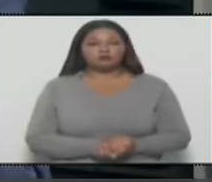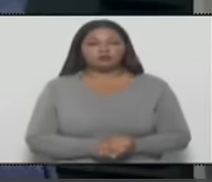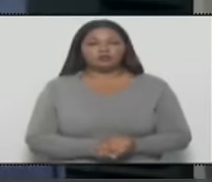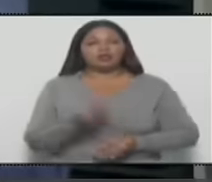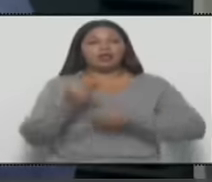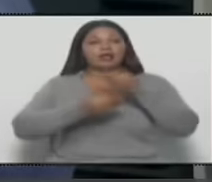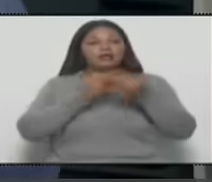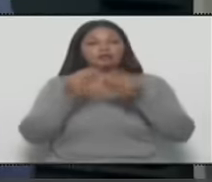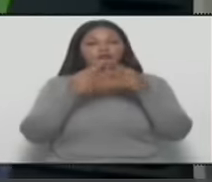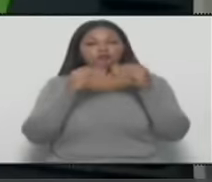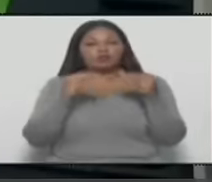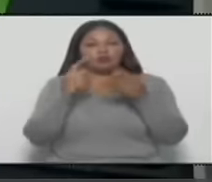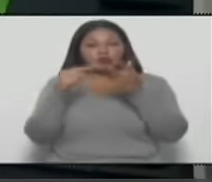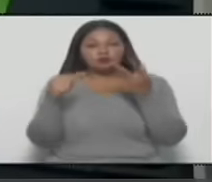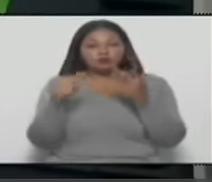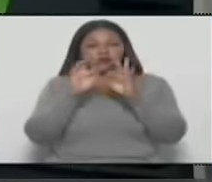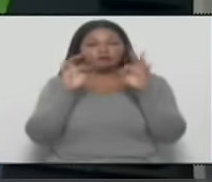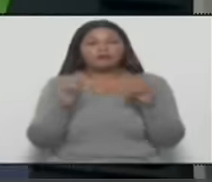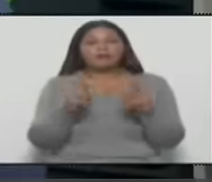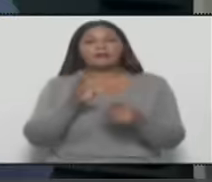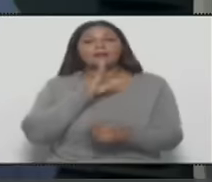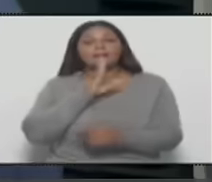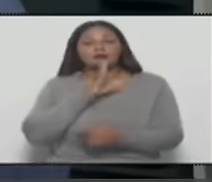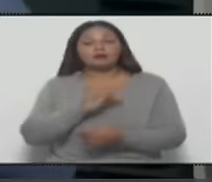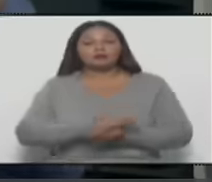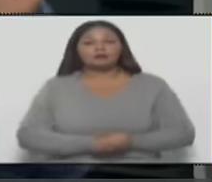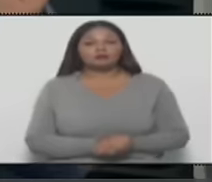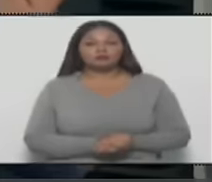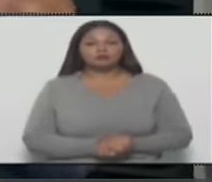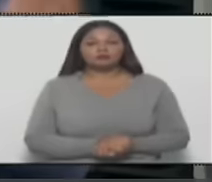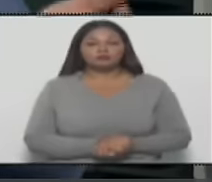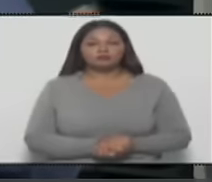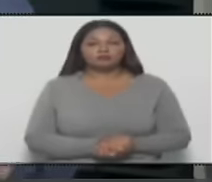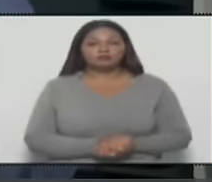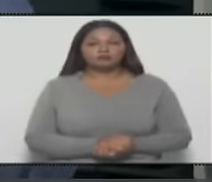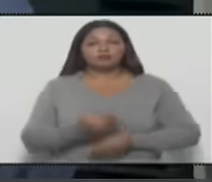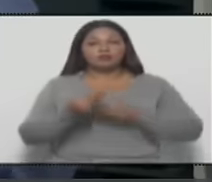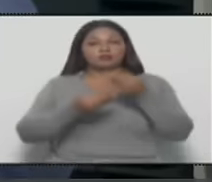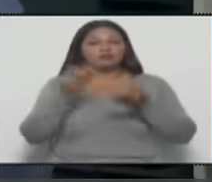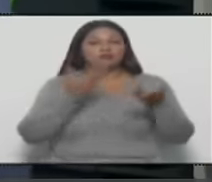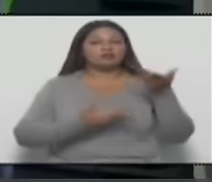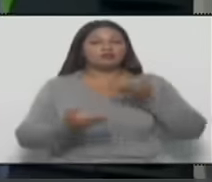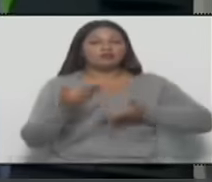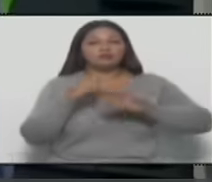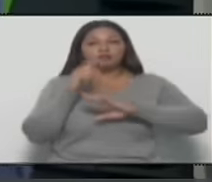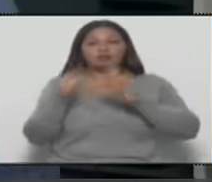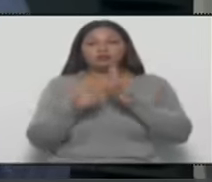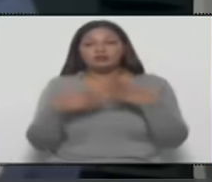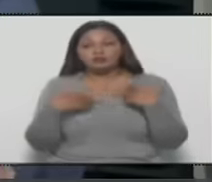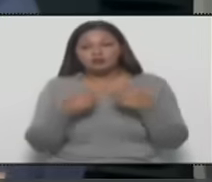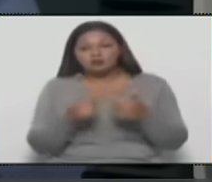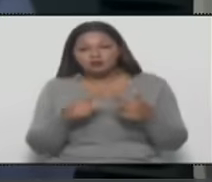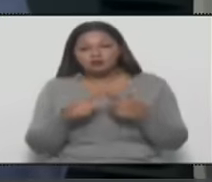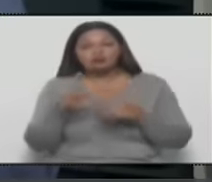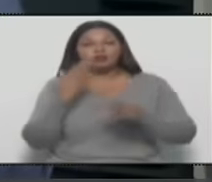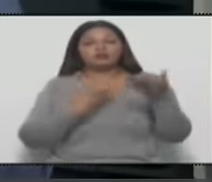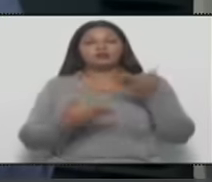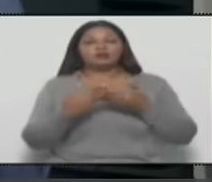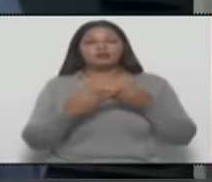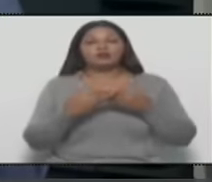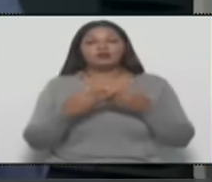las transacciones a nivel bancario o acceder a los servicios, ¿sí? El servicio de salud, al servicio de telecomunicaciones.